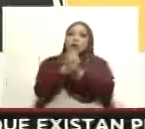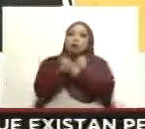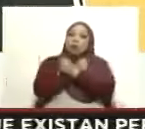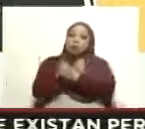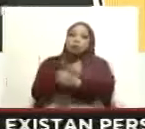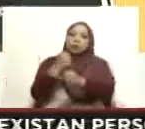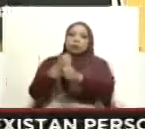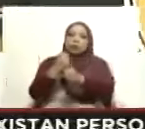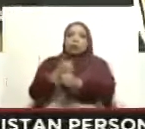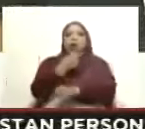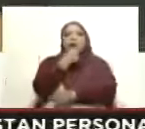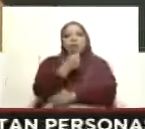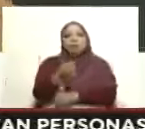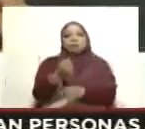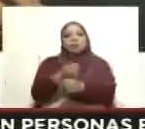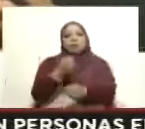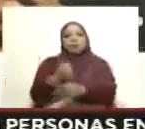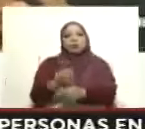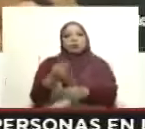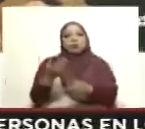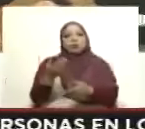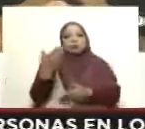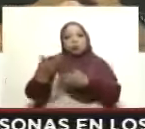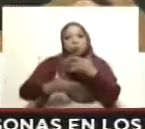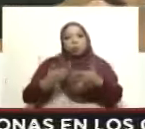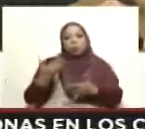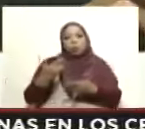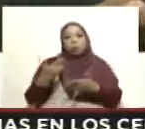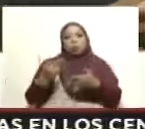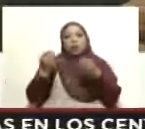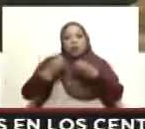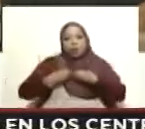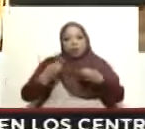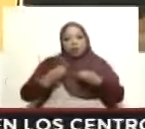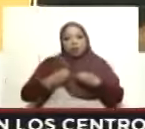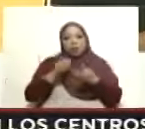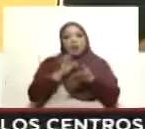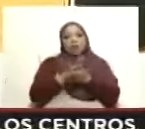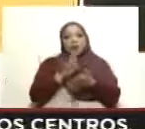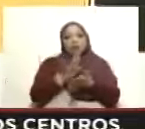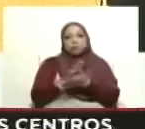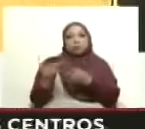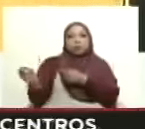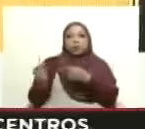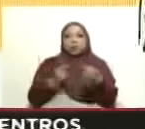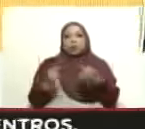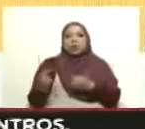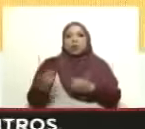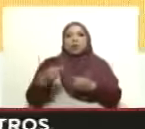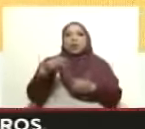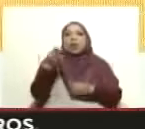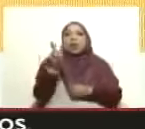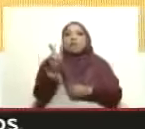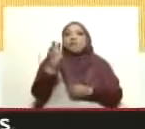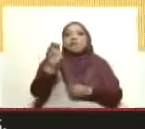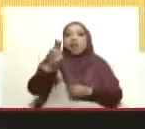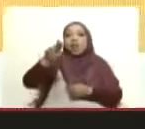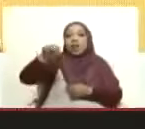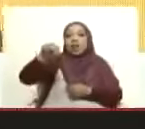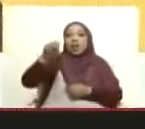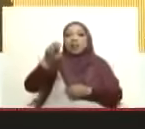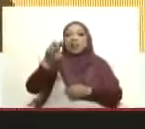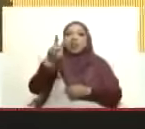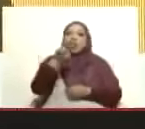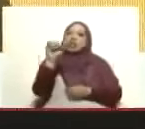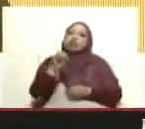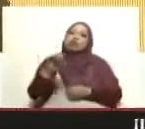de generosidad de compasión de vida plena de venezolanidad porque hoy no hubo